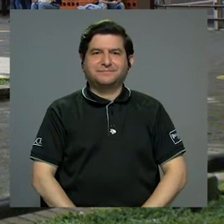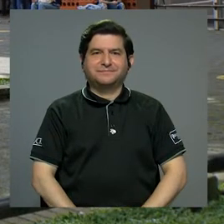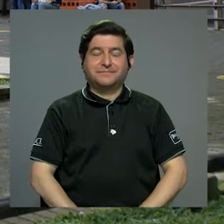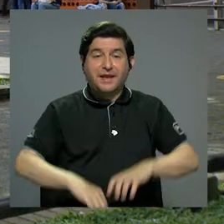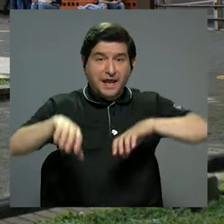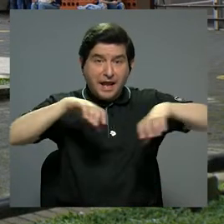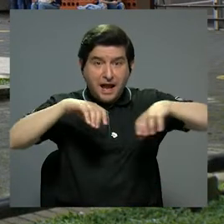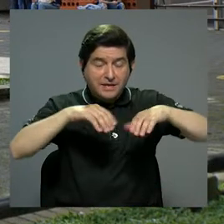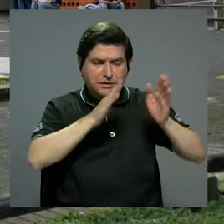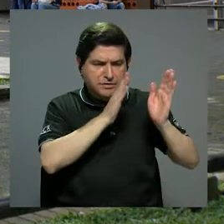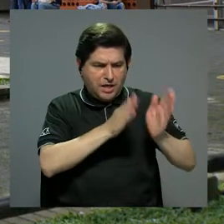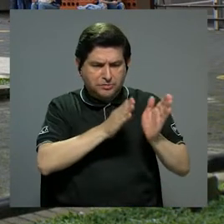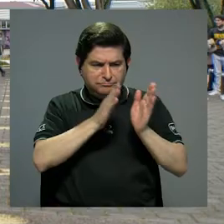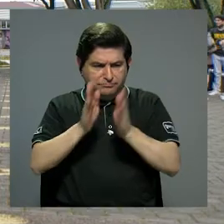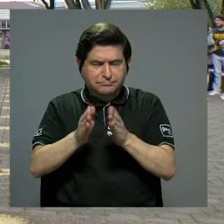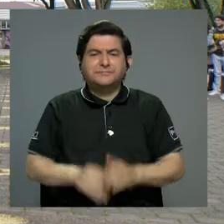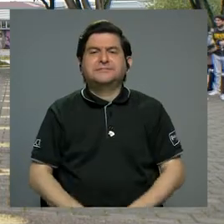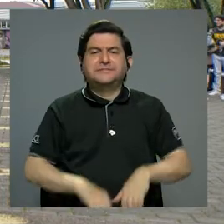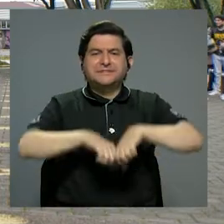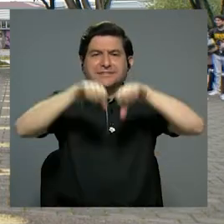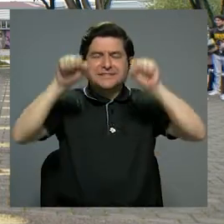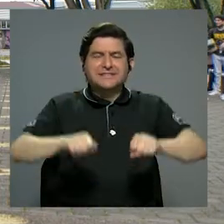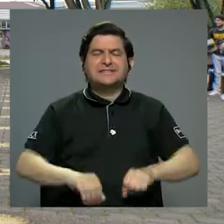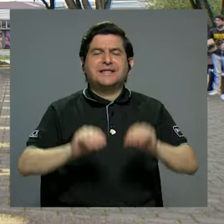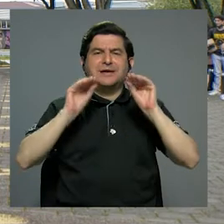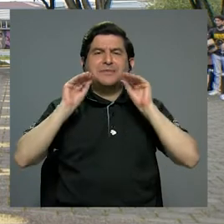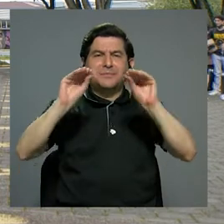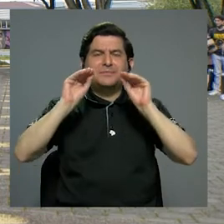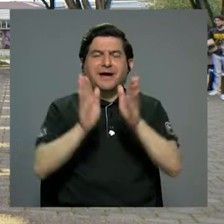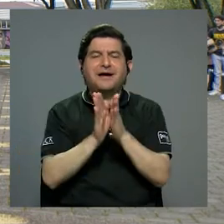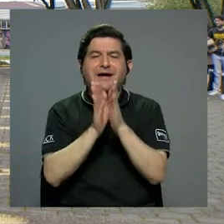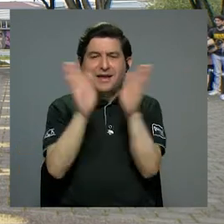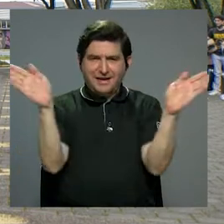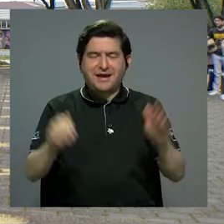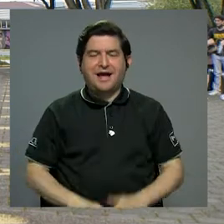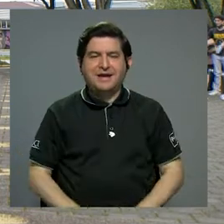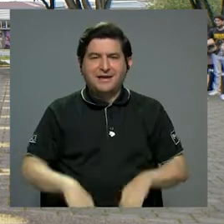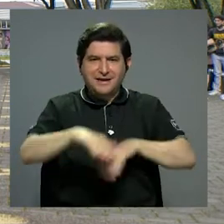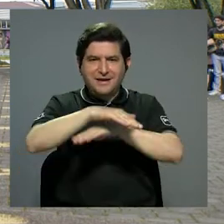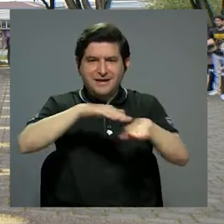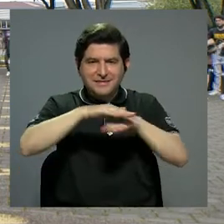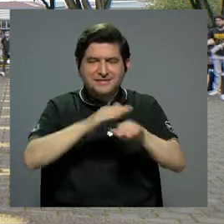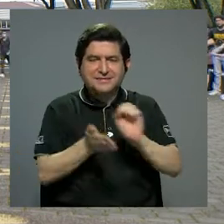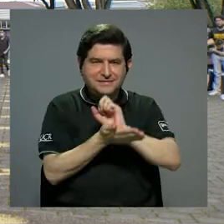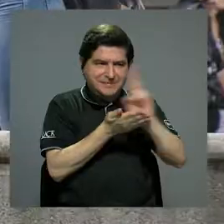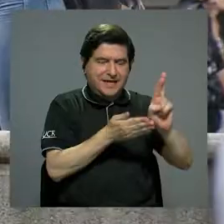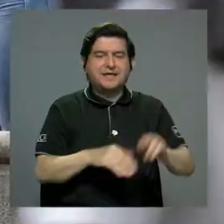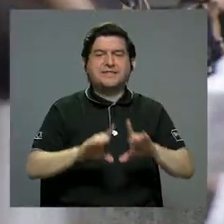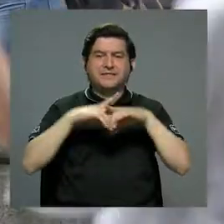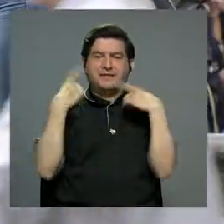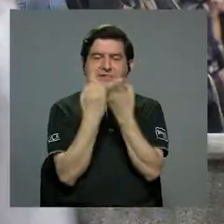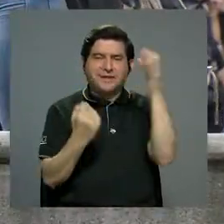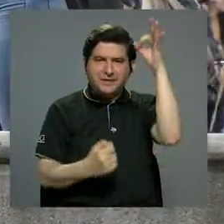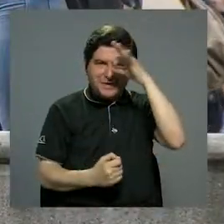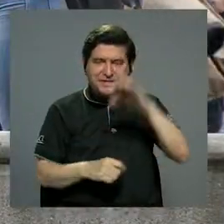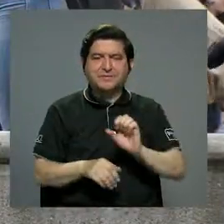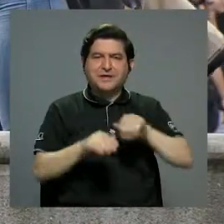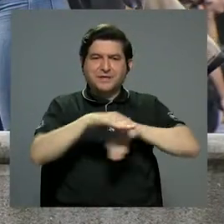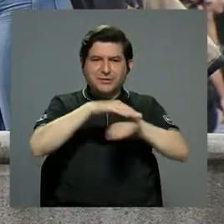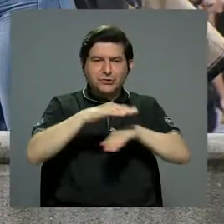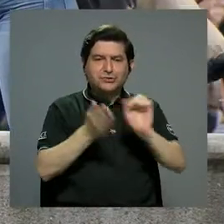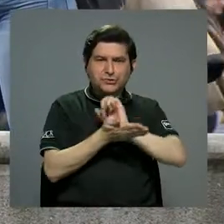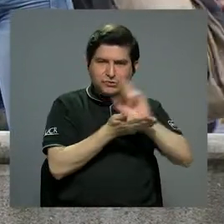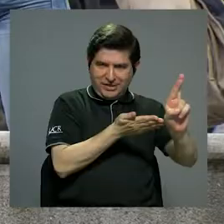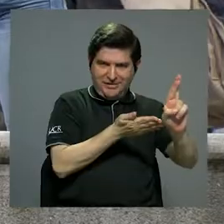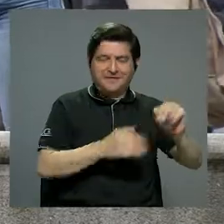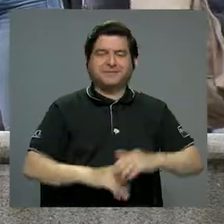actividad es organizada por el Sistema de Educación General, la sede de Occidente y la sección de Filosofía de esta misma